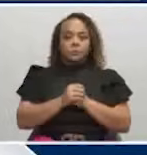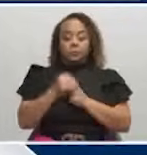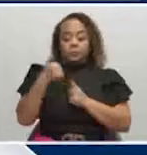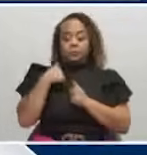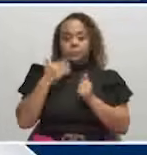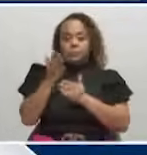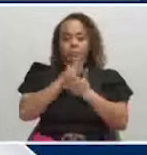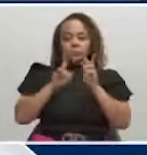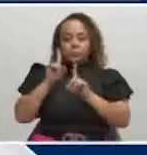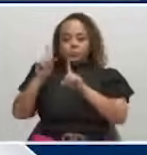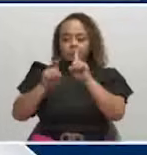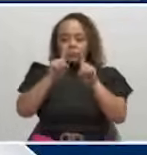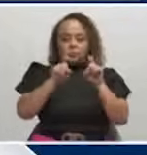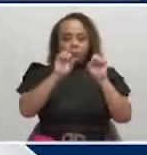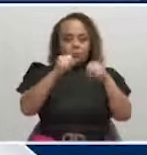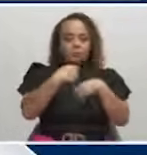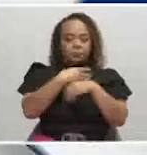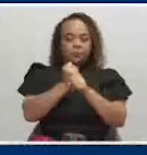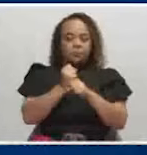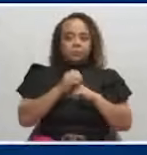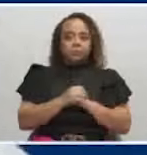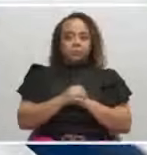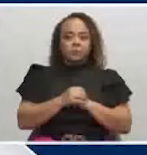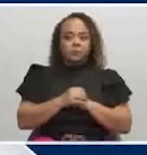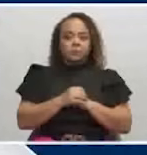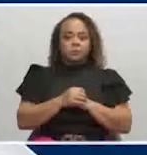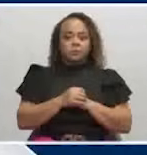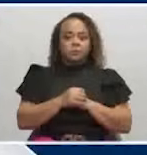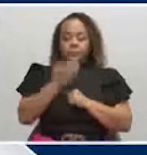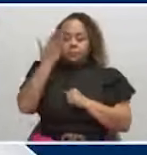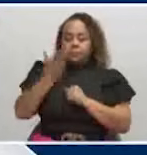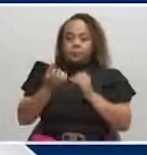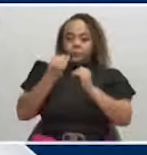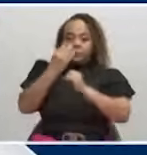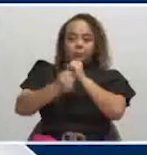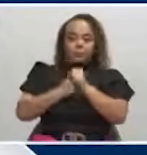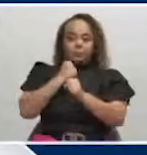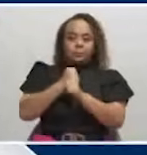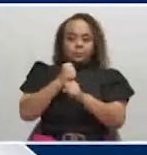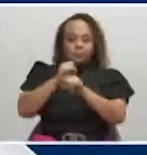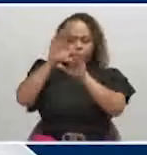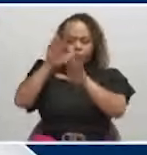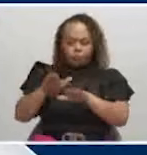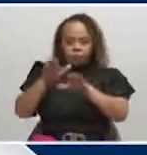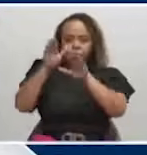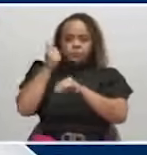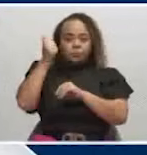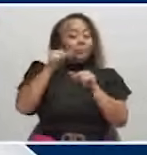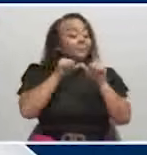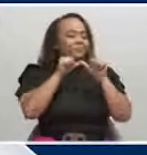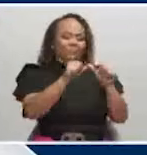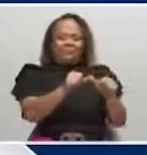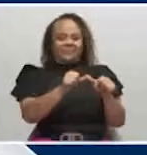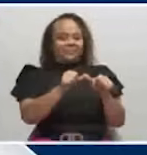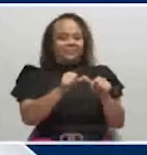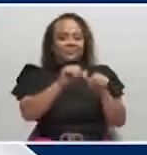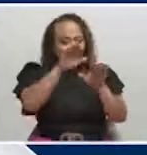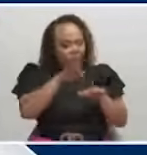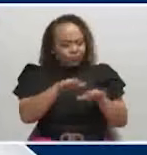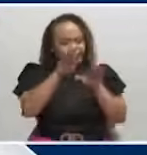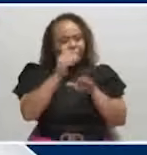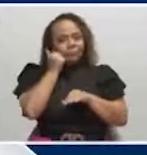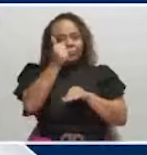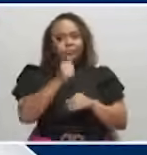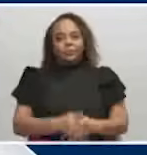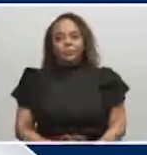tienen alguna consulta que le puedan realizar a este que fue durante muchísimos años ídolo en Liga Deportiva Alajuelense. Bueno, sigue siendo ídolo en Liga Deportiva